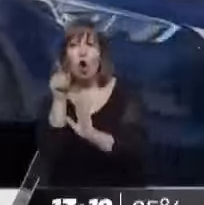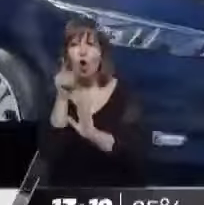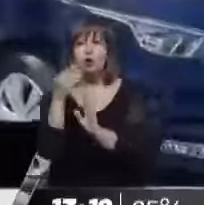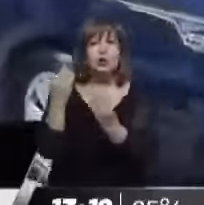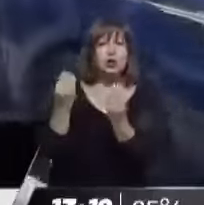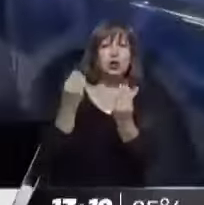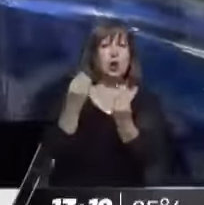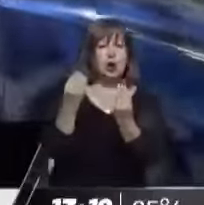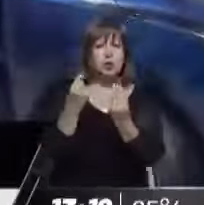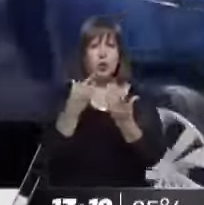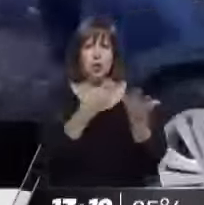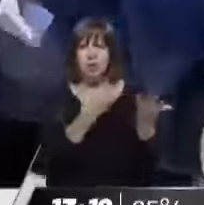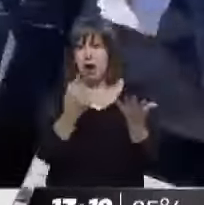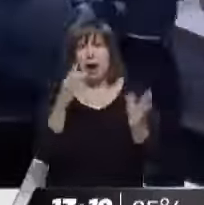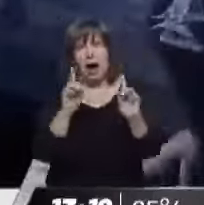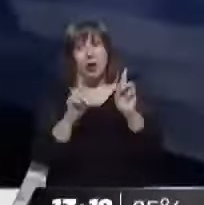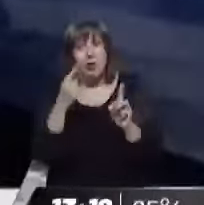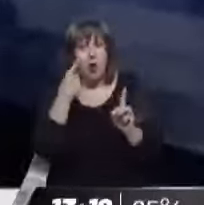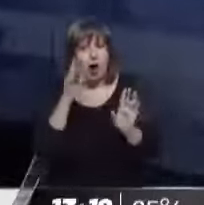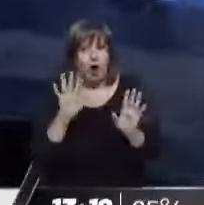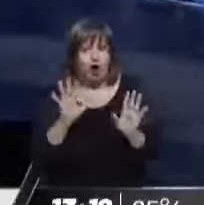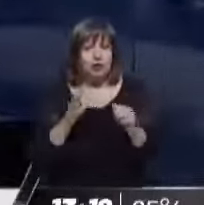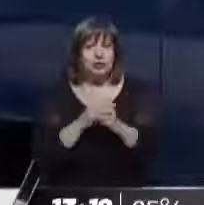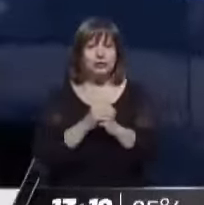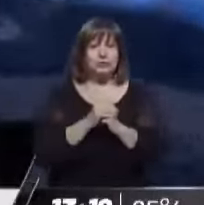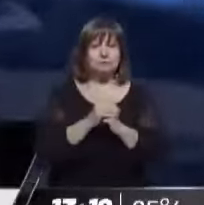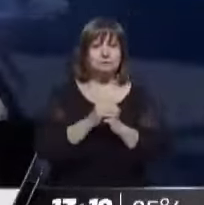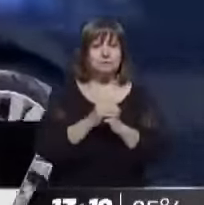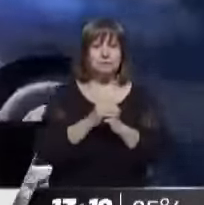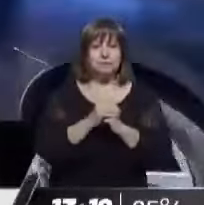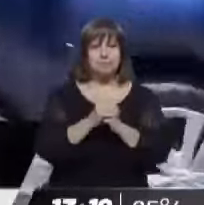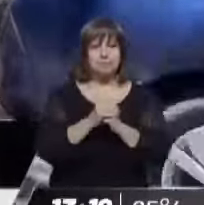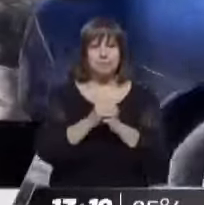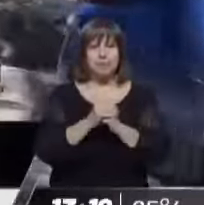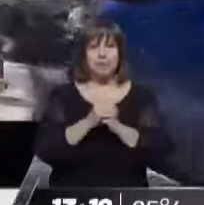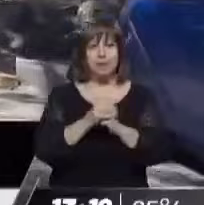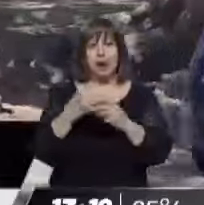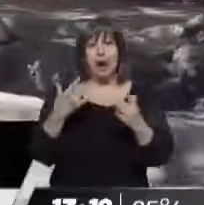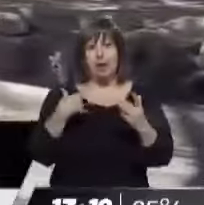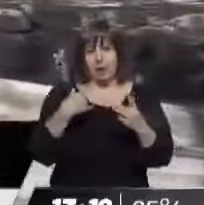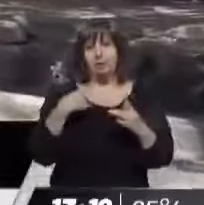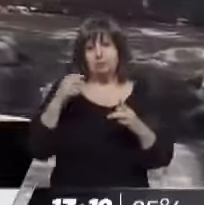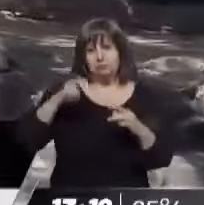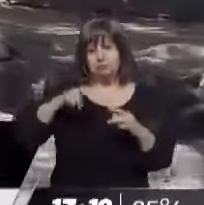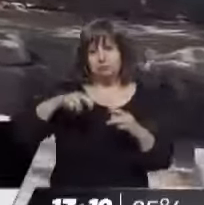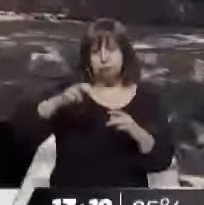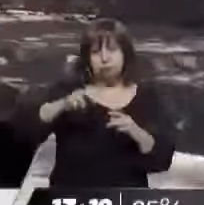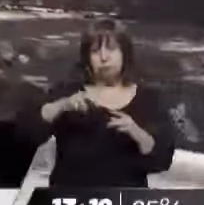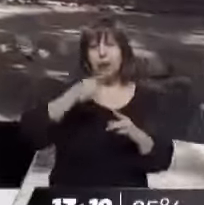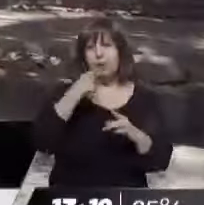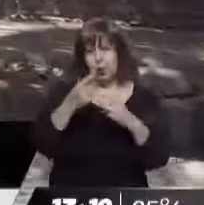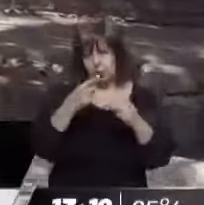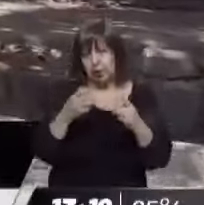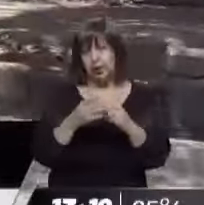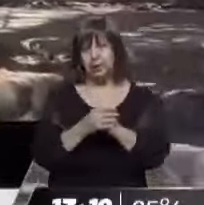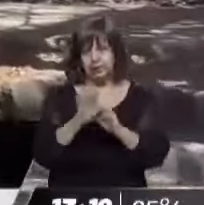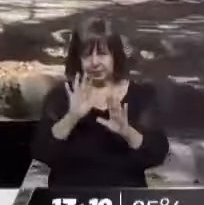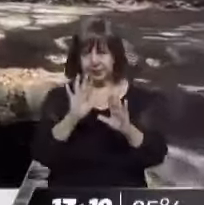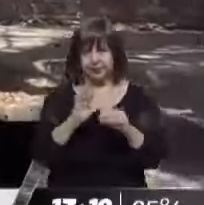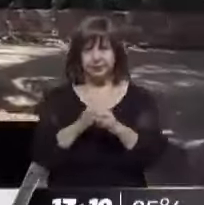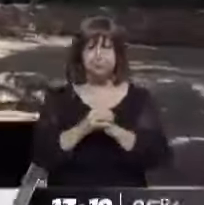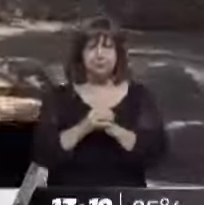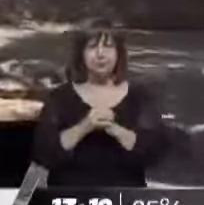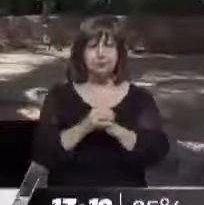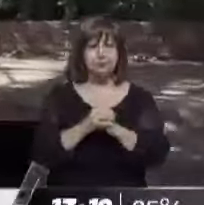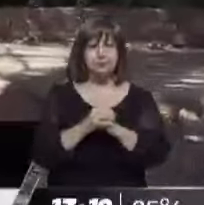por ahí, viste, conocen, por ahí llegan las cámaras y también se van. Entonces también pasa eso. Y lógico.